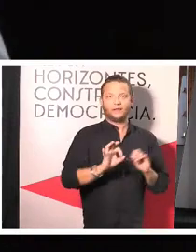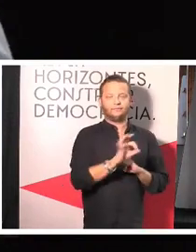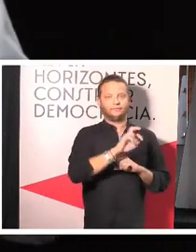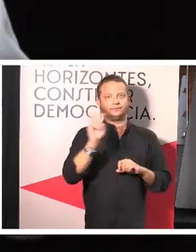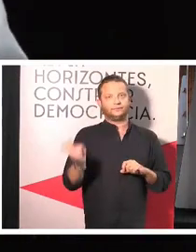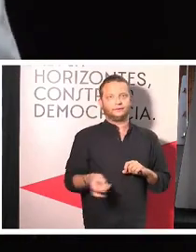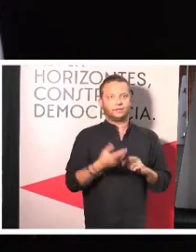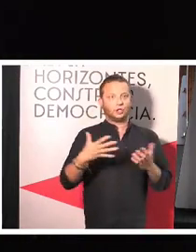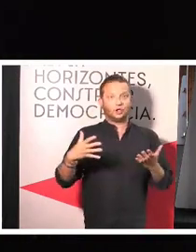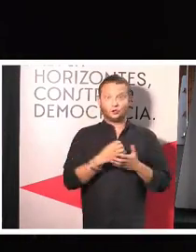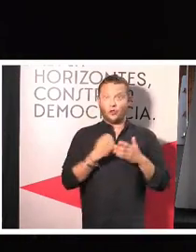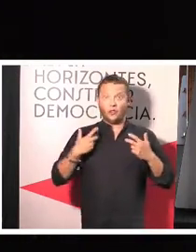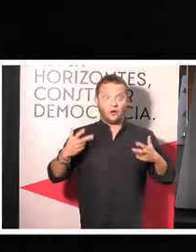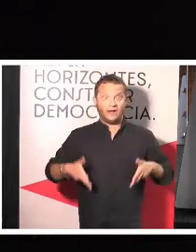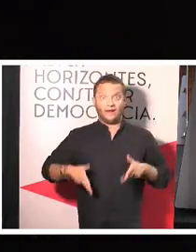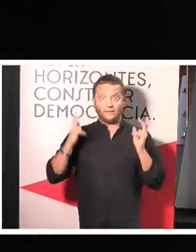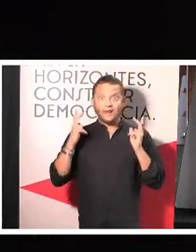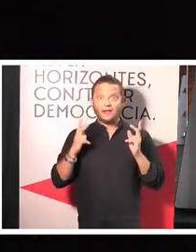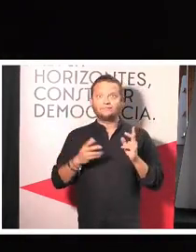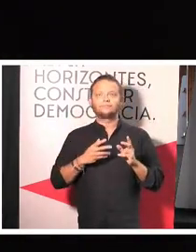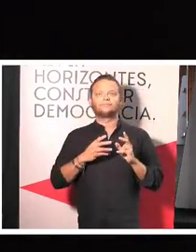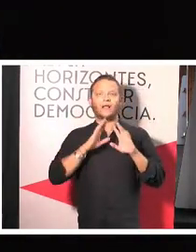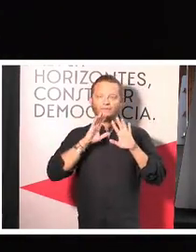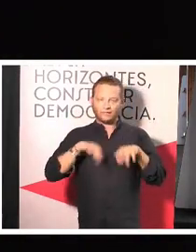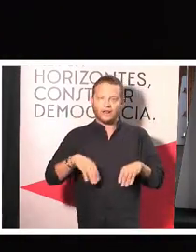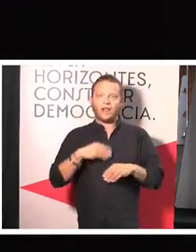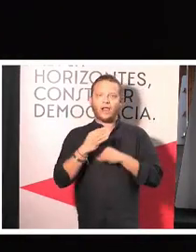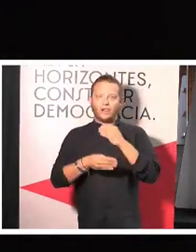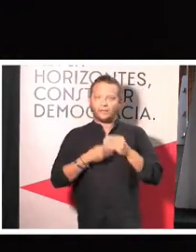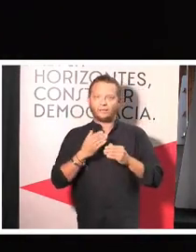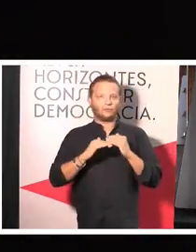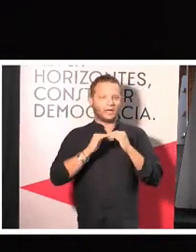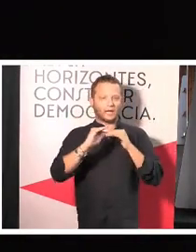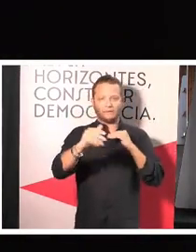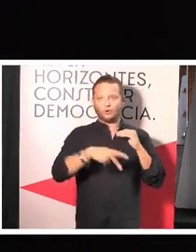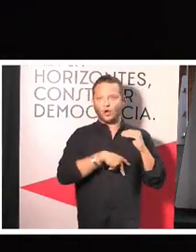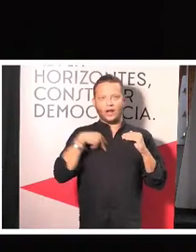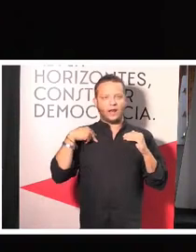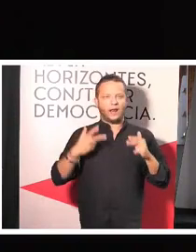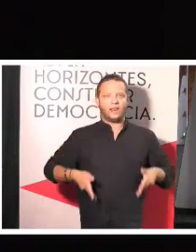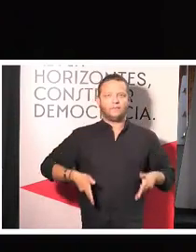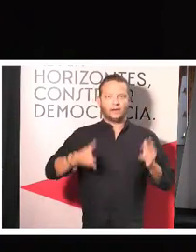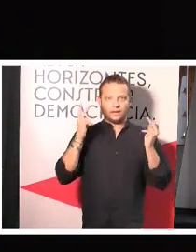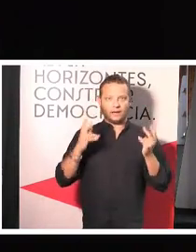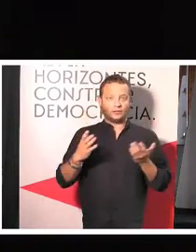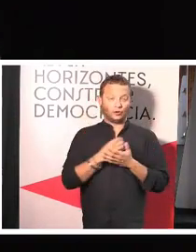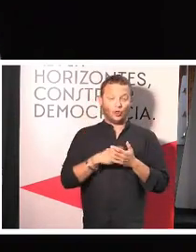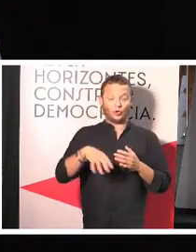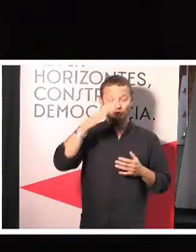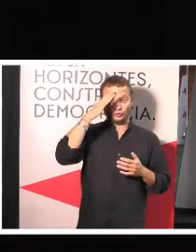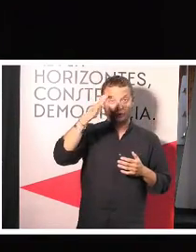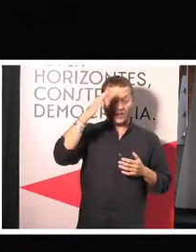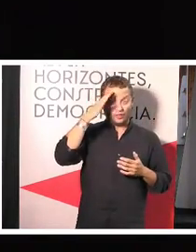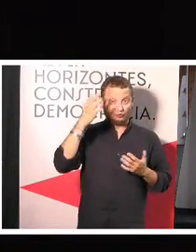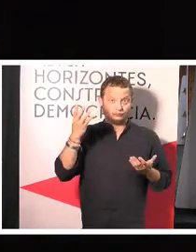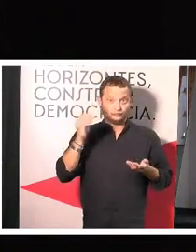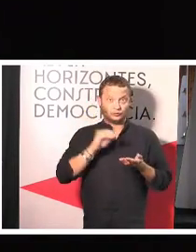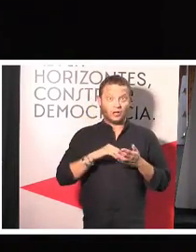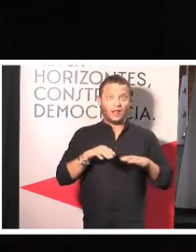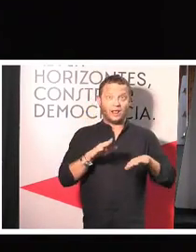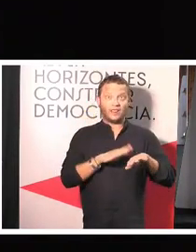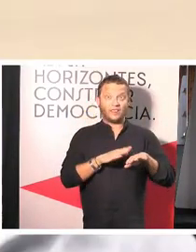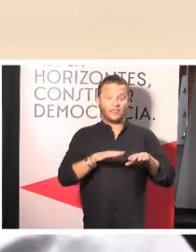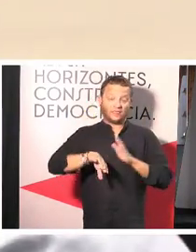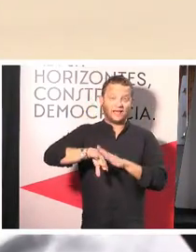y todos en esa libre concurrencia alcanzamos ese equilibrio general liberal en el que tanto han soñado las